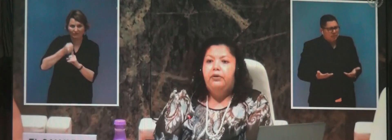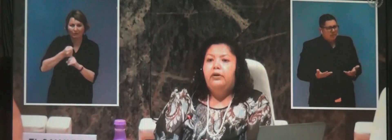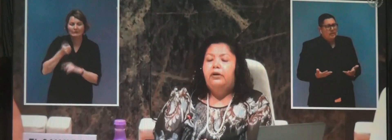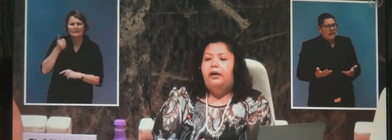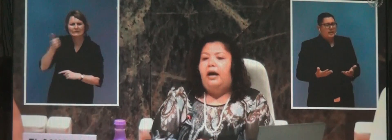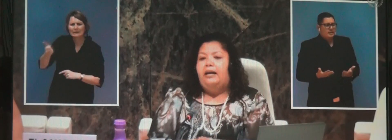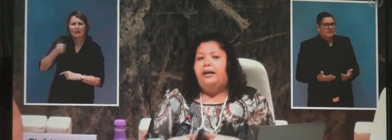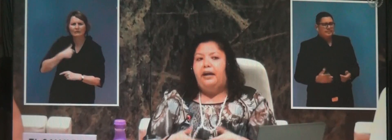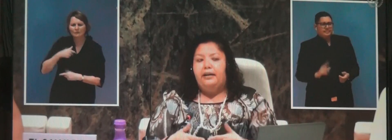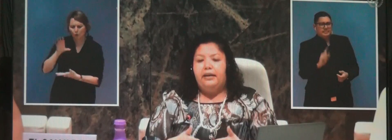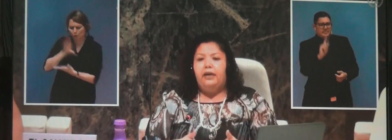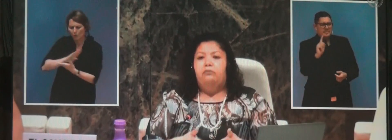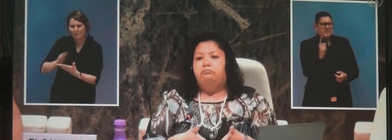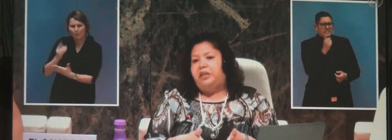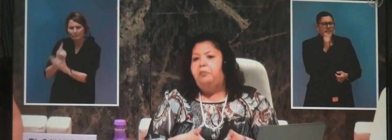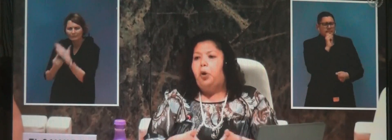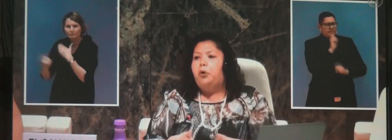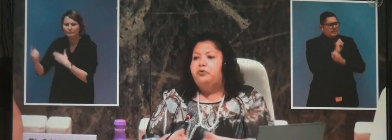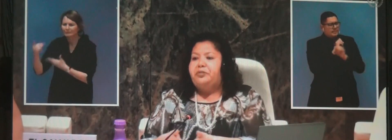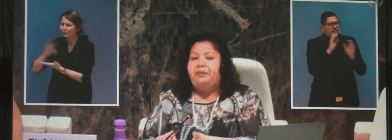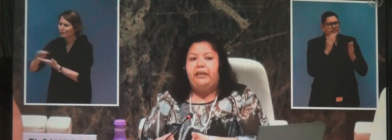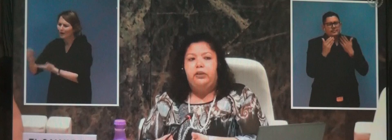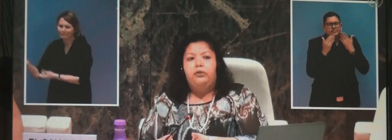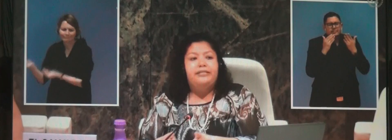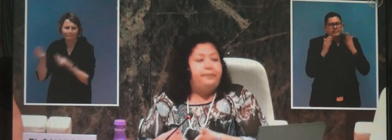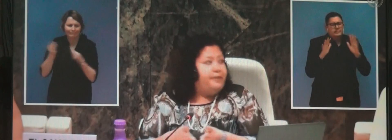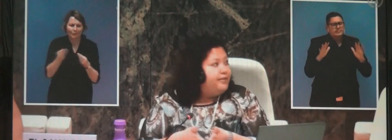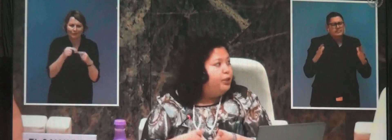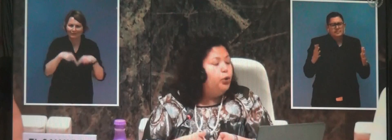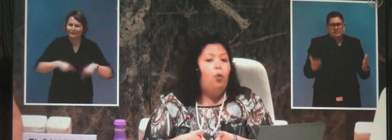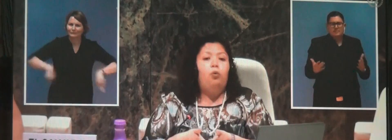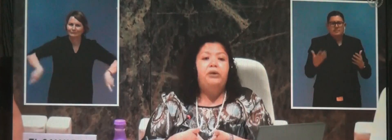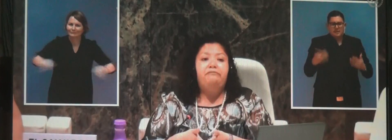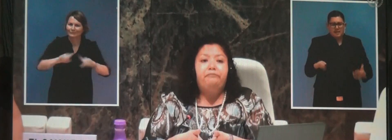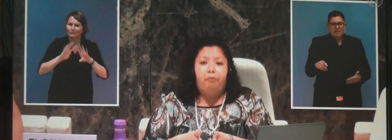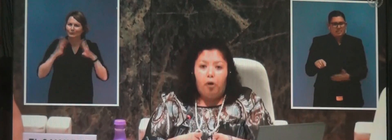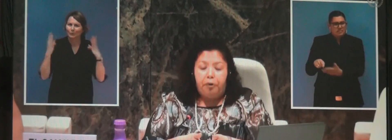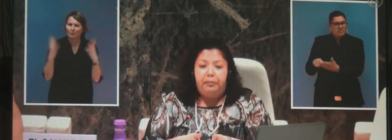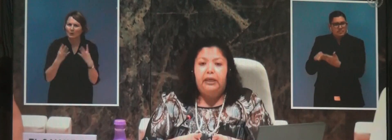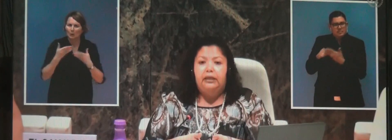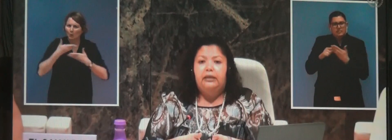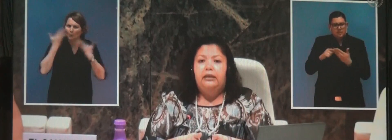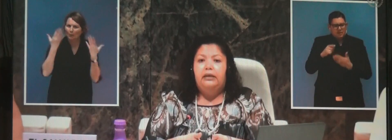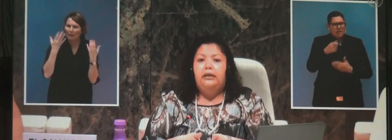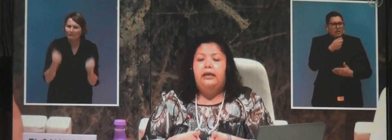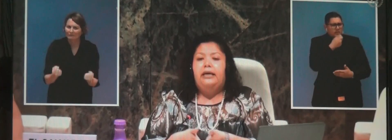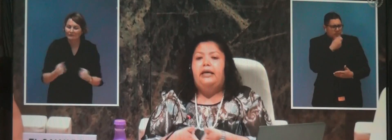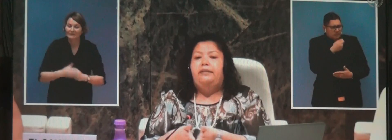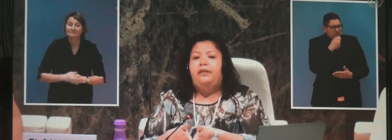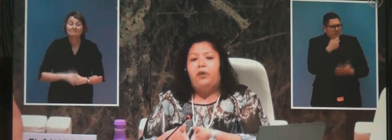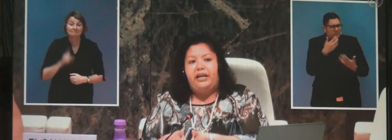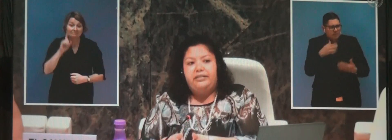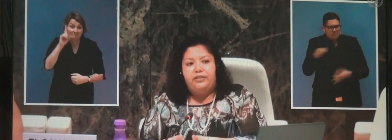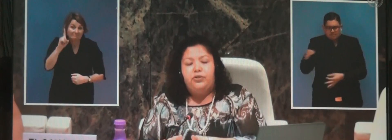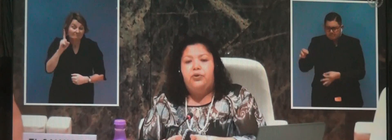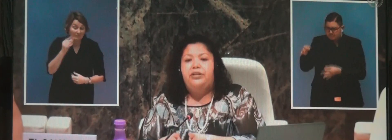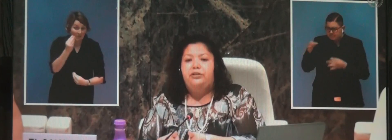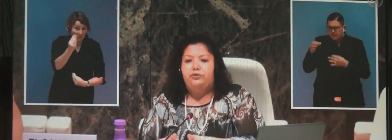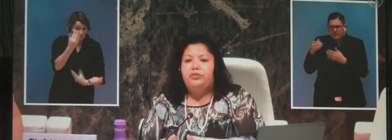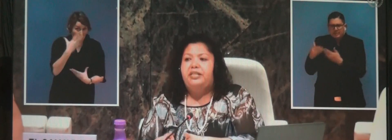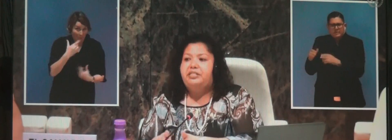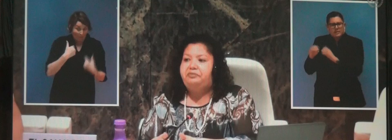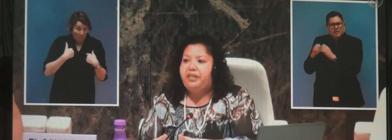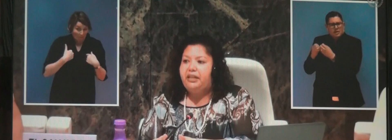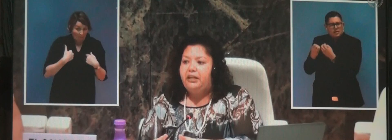Primero, aclarar que tenemos conocimiento que se presentó un informe de organizaciones